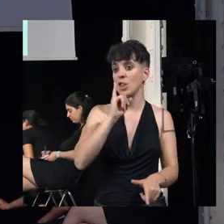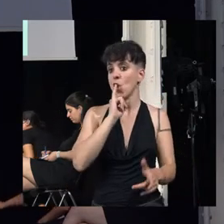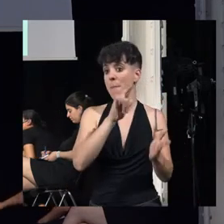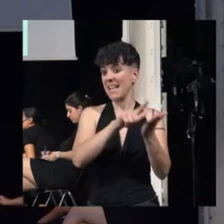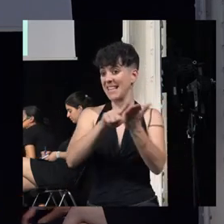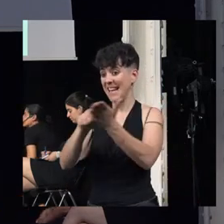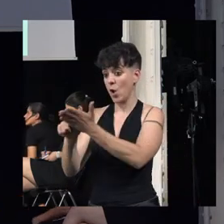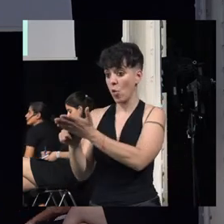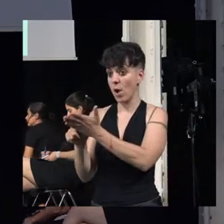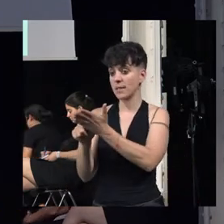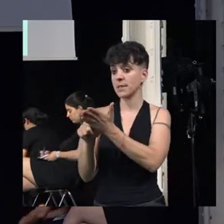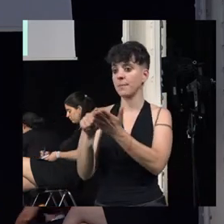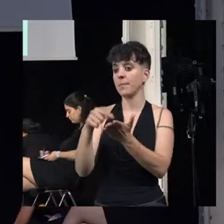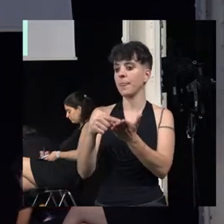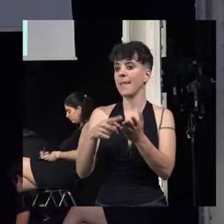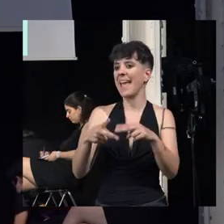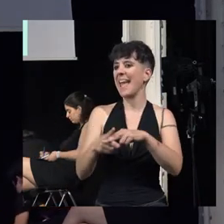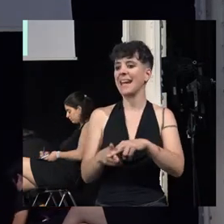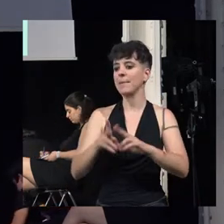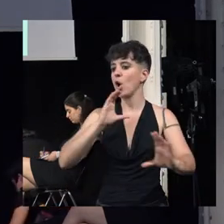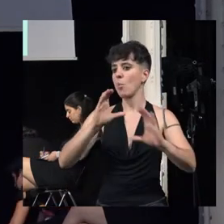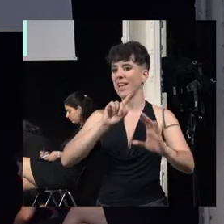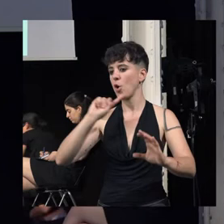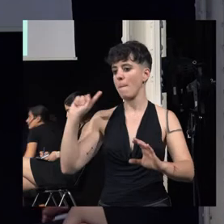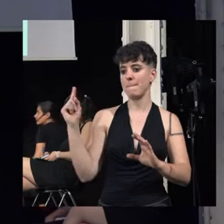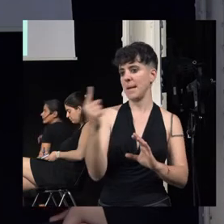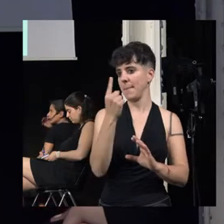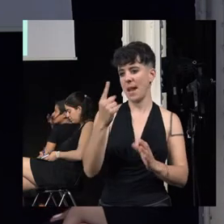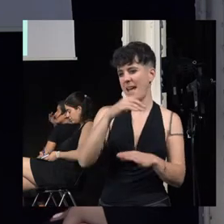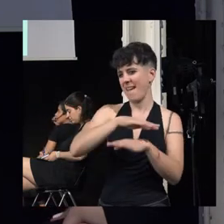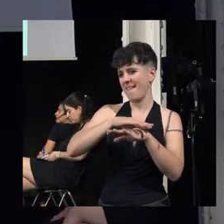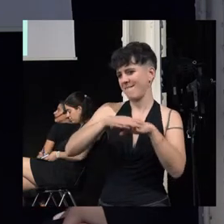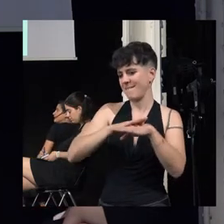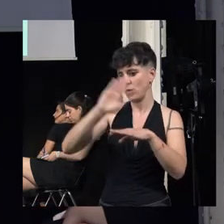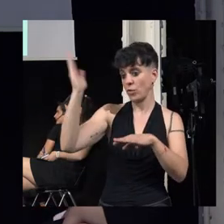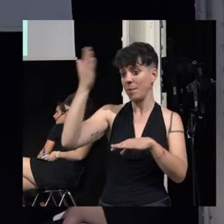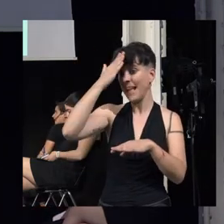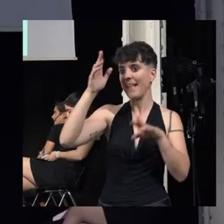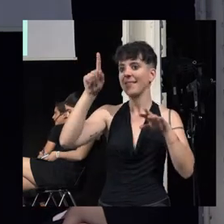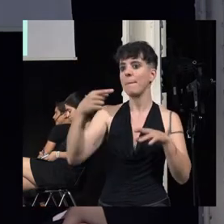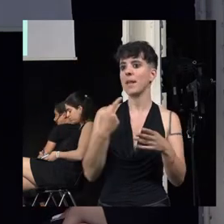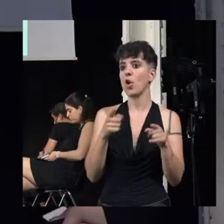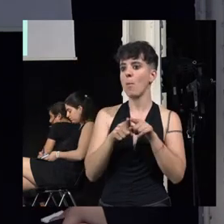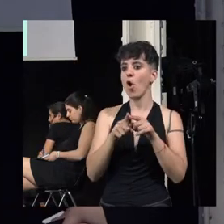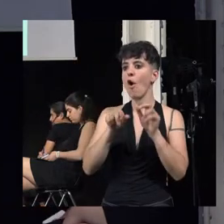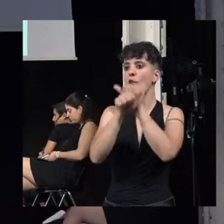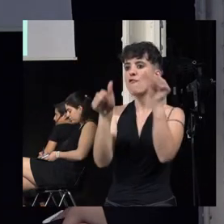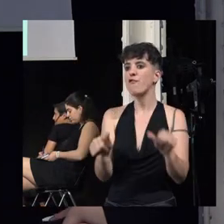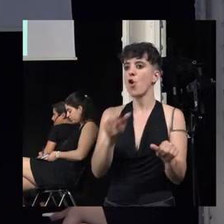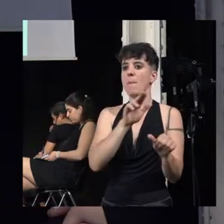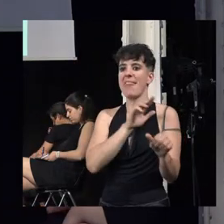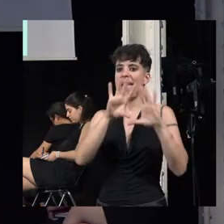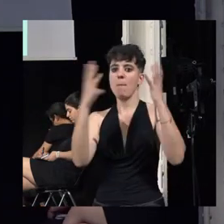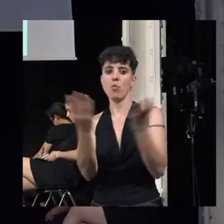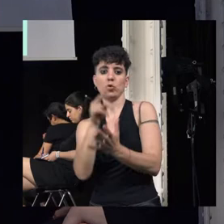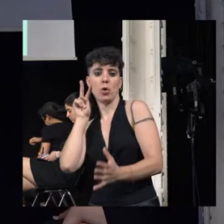no solo son la primera herramienta de comunicación, la fundamental, sino que son también una cosmovisión del mundo, que los idiomas llevan implícitos